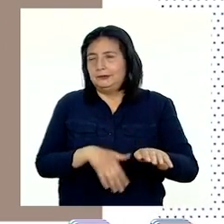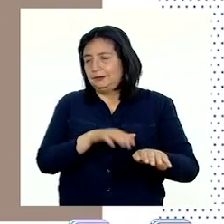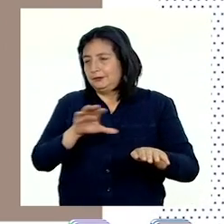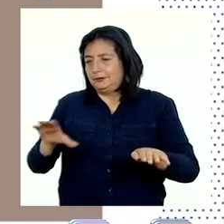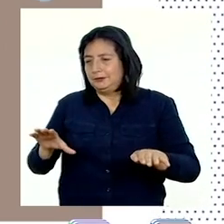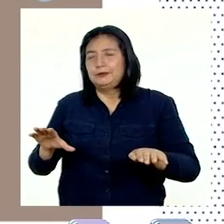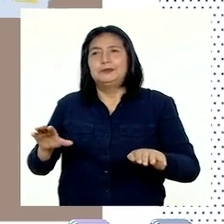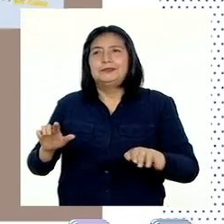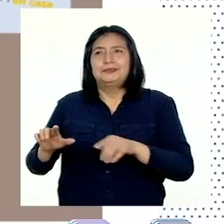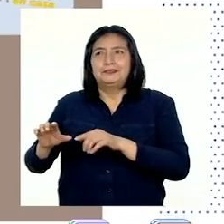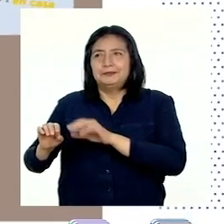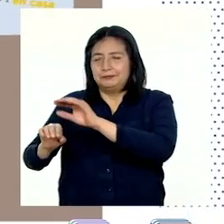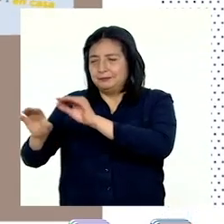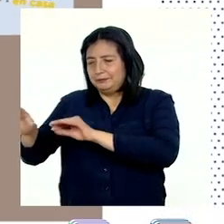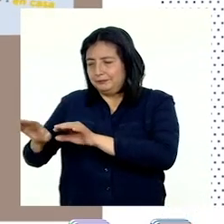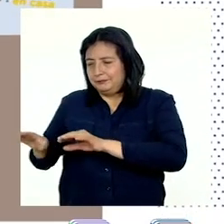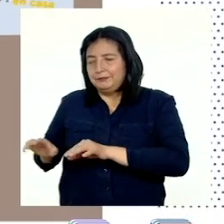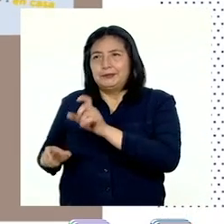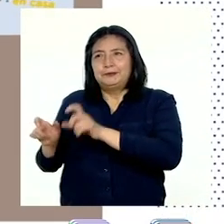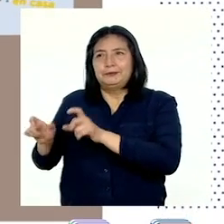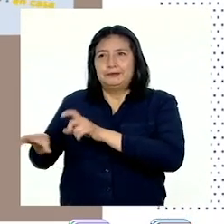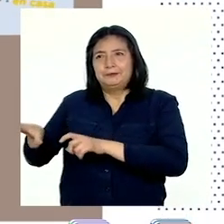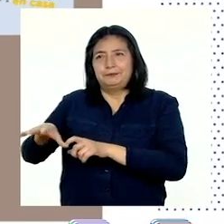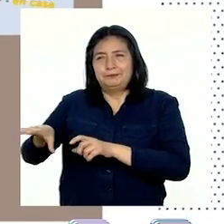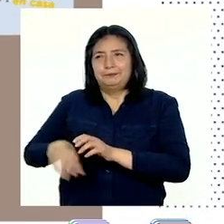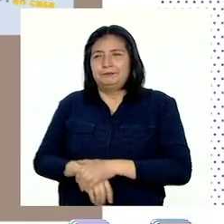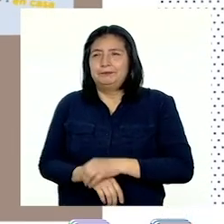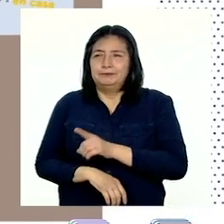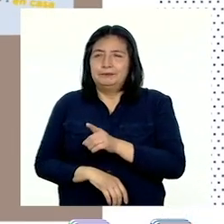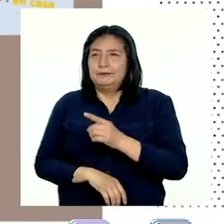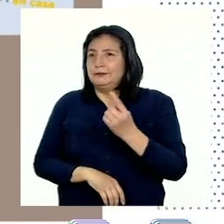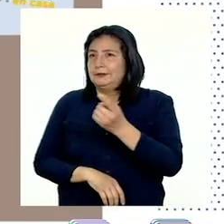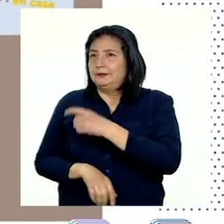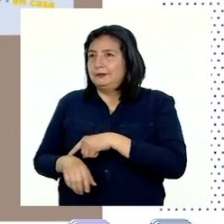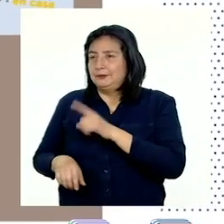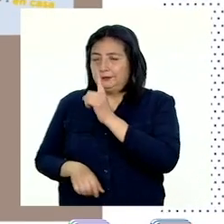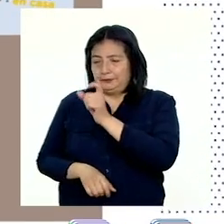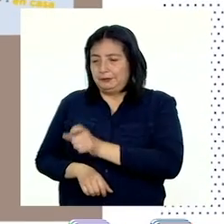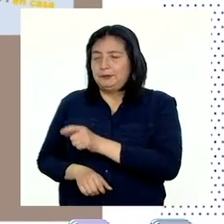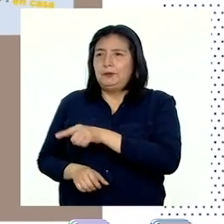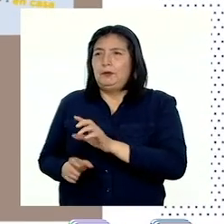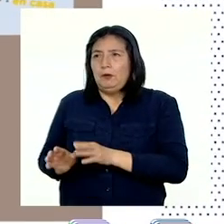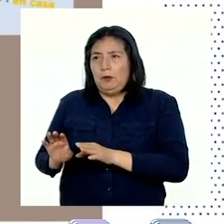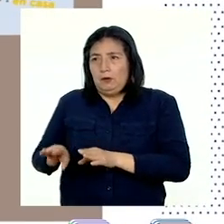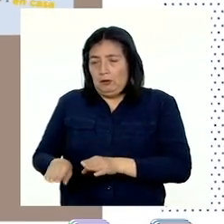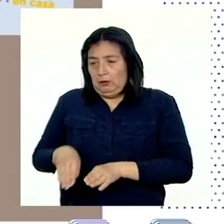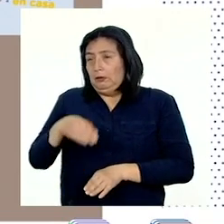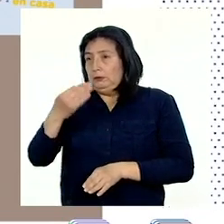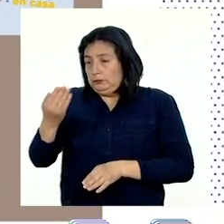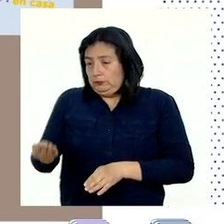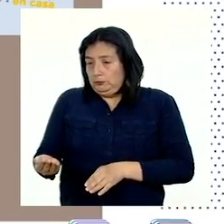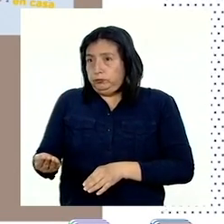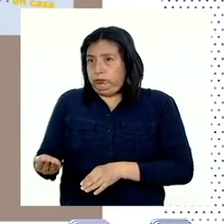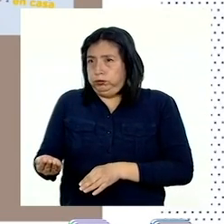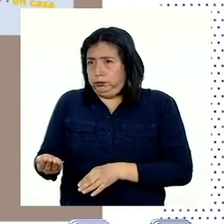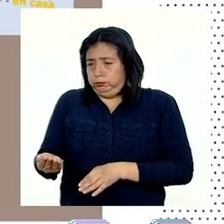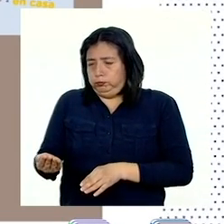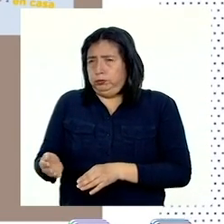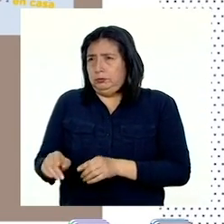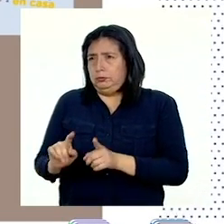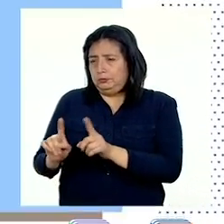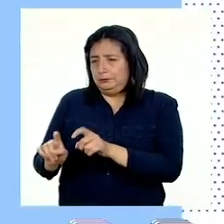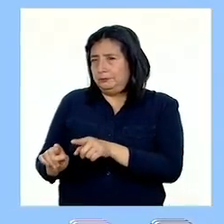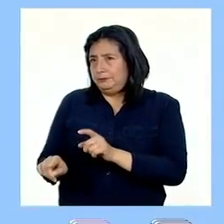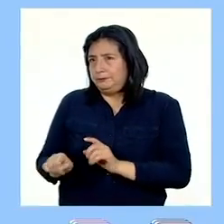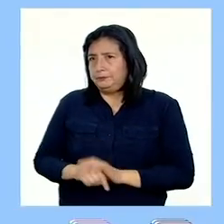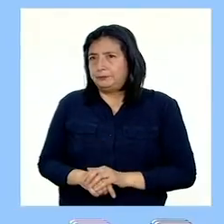contienen preguntas se distribuyen entre los participantes. En cada turno, un participante coloca sobre la mesa una de las preguntas